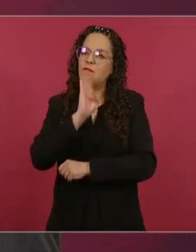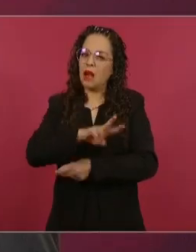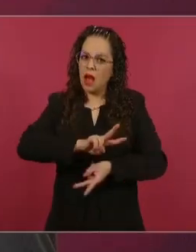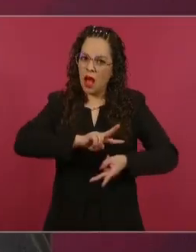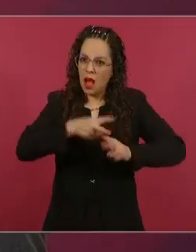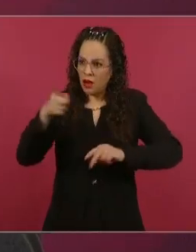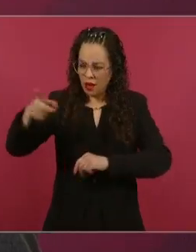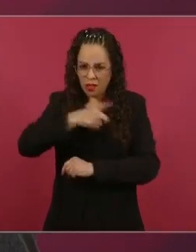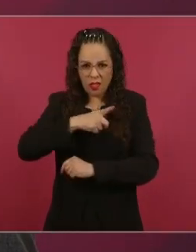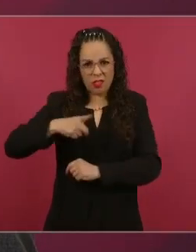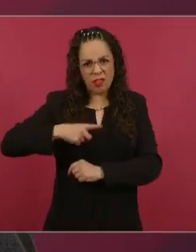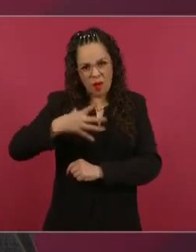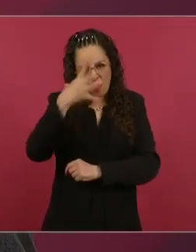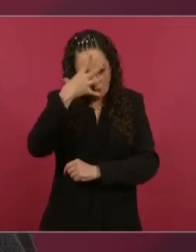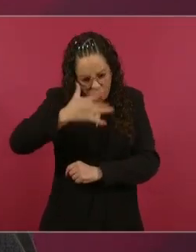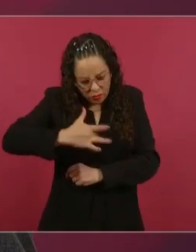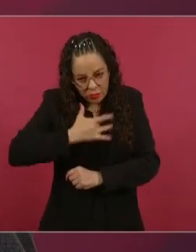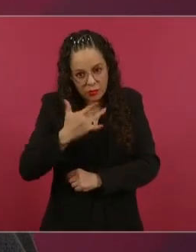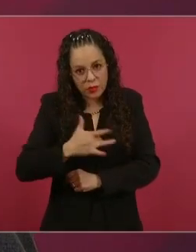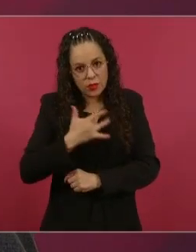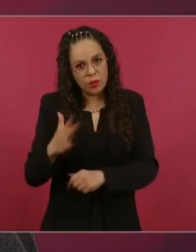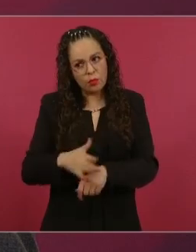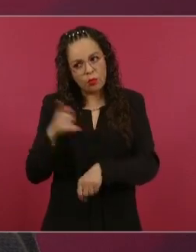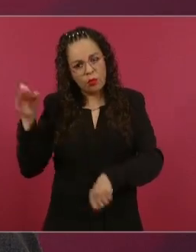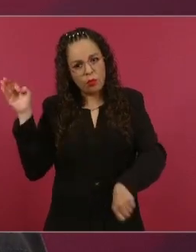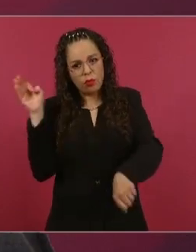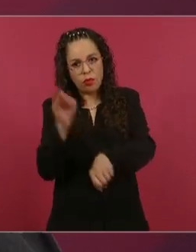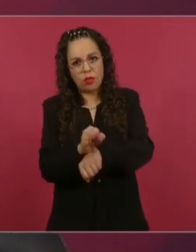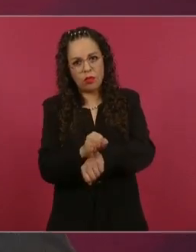estar defendiendo esos privilegios.